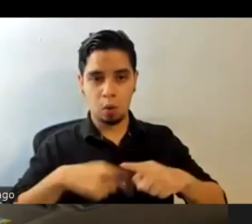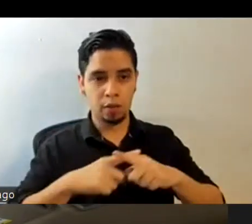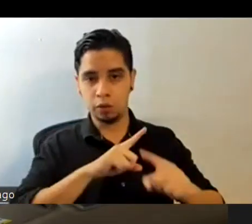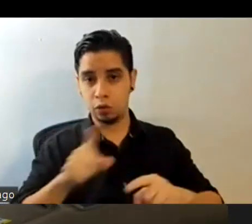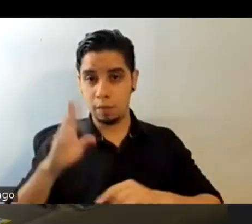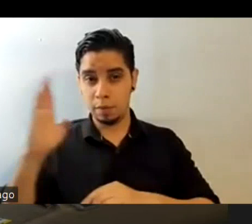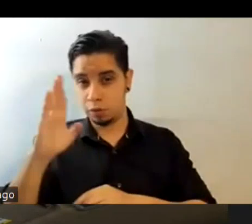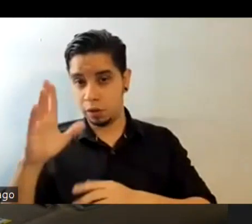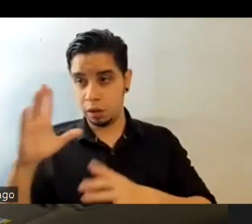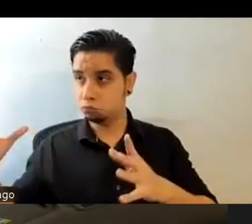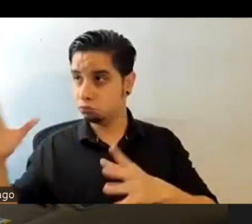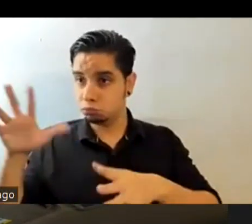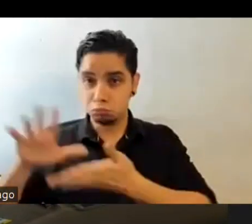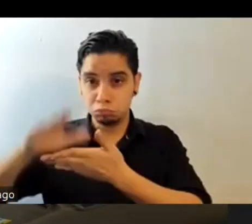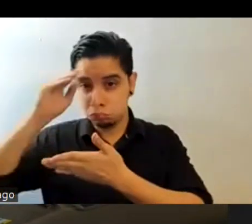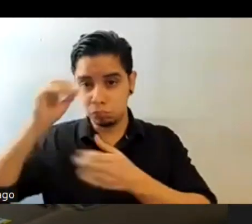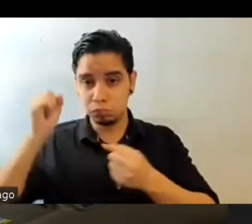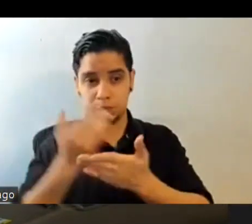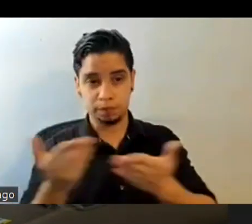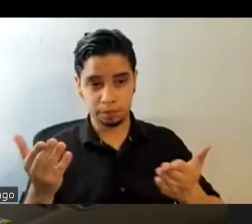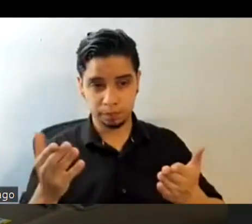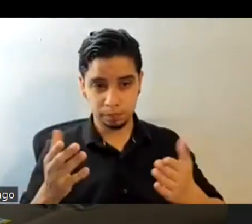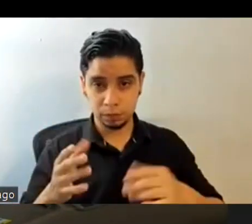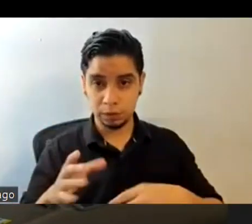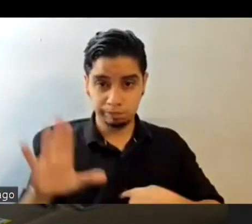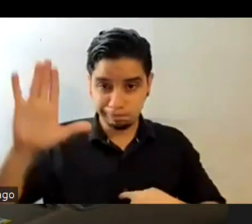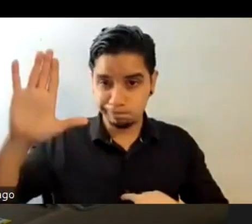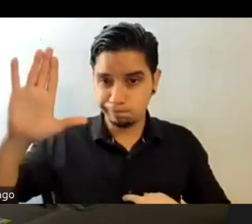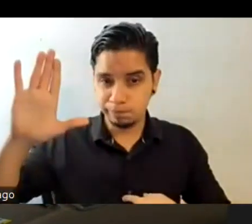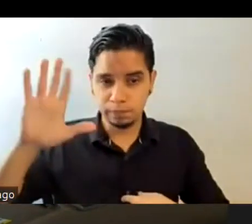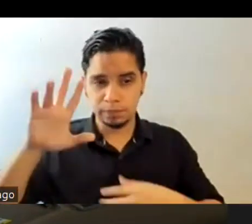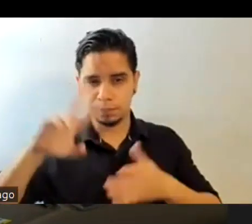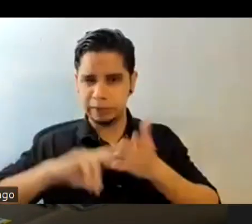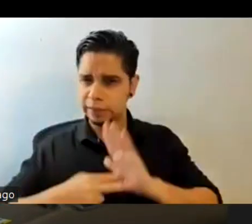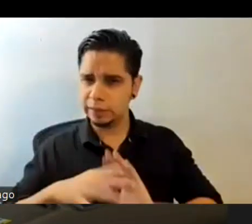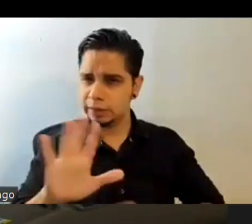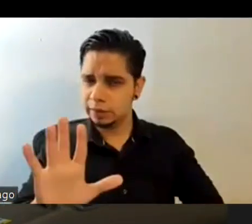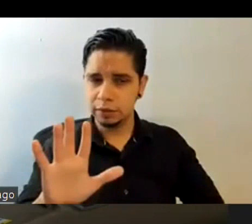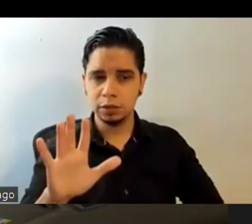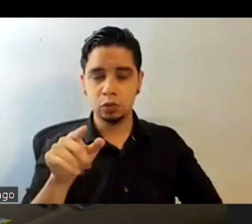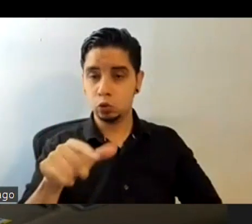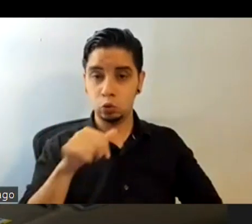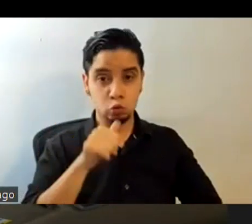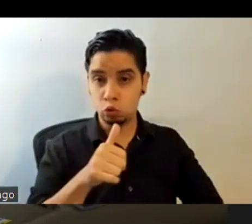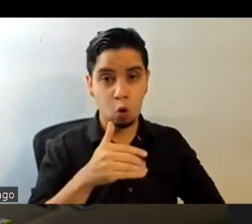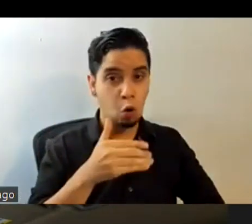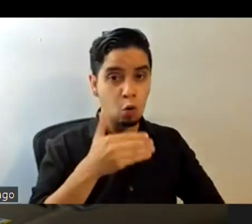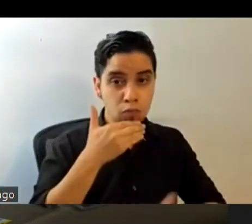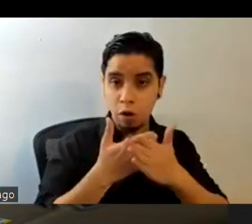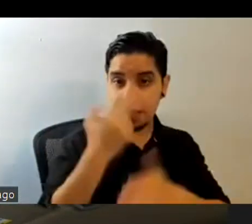haber encontrado todos esos libros. Imagínate, O sea que ajá, a pesar de que no sacaba buenas notas en